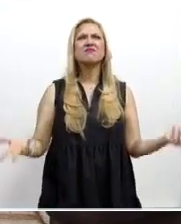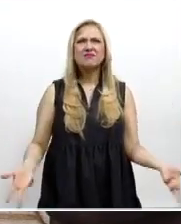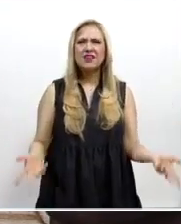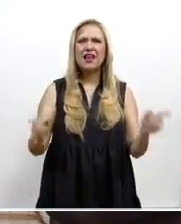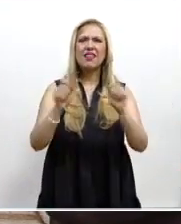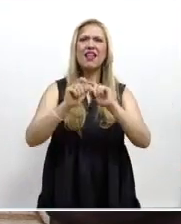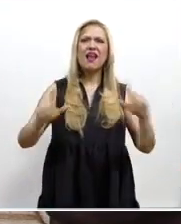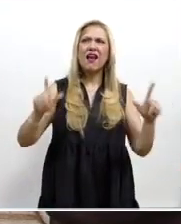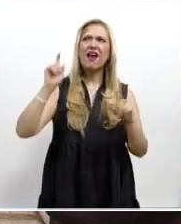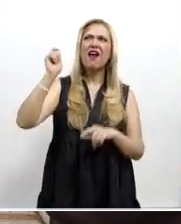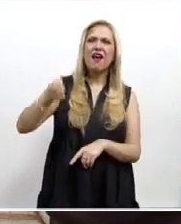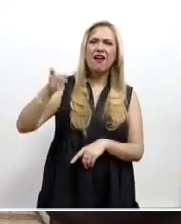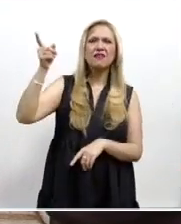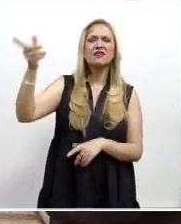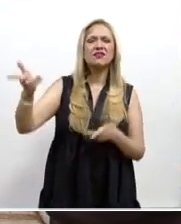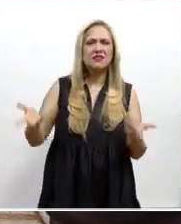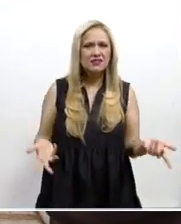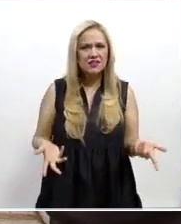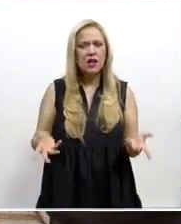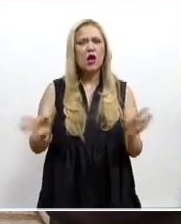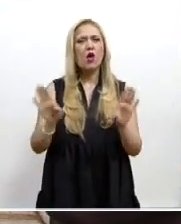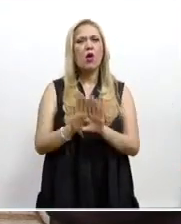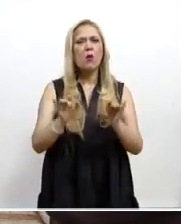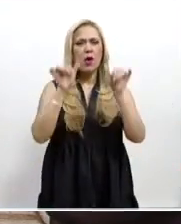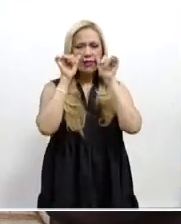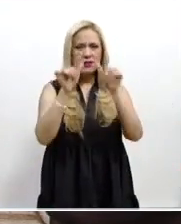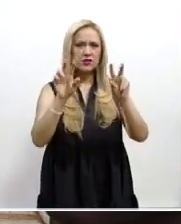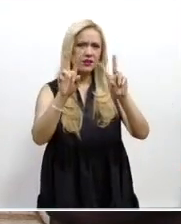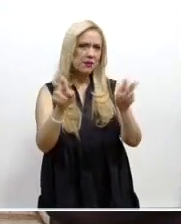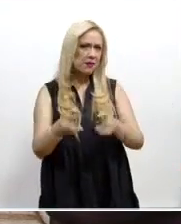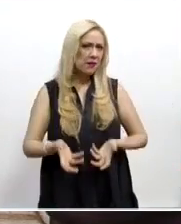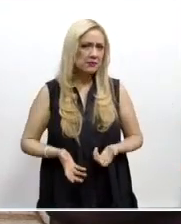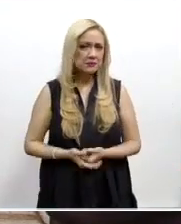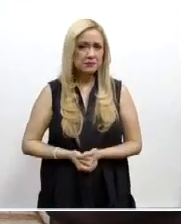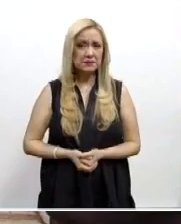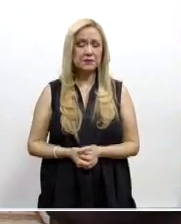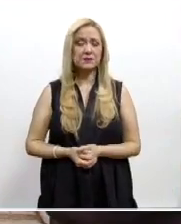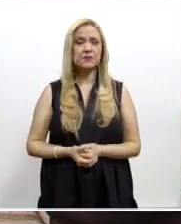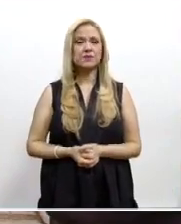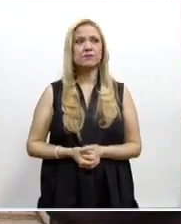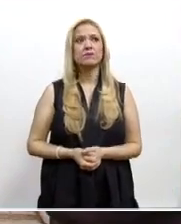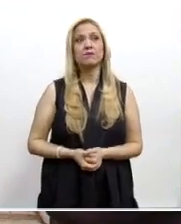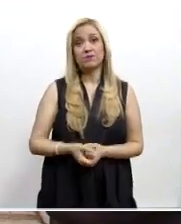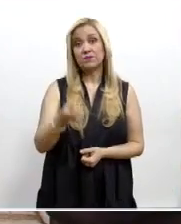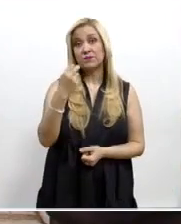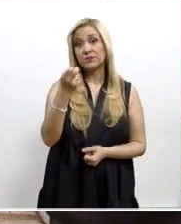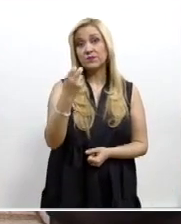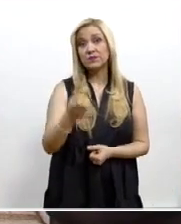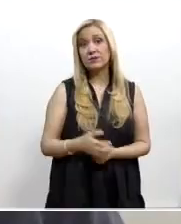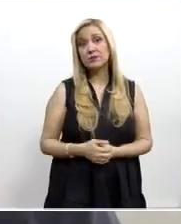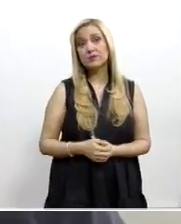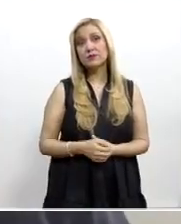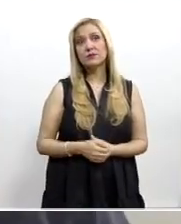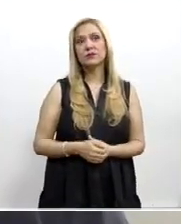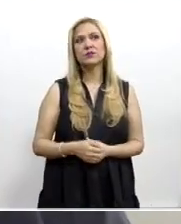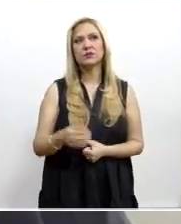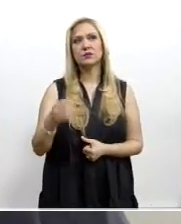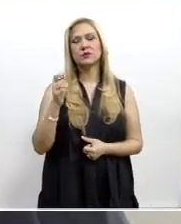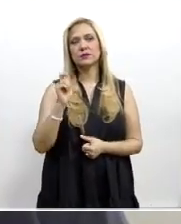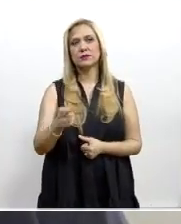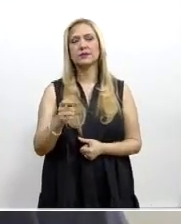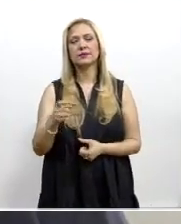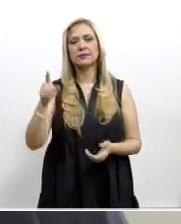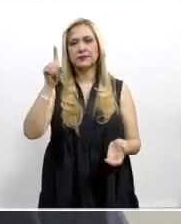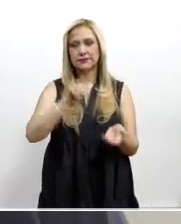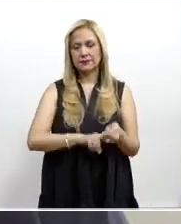en Tlaxcala sobre este tema? Pues justamente una de las cosas que desde